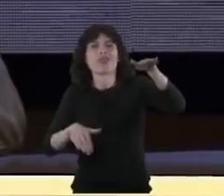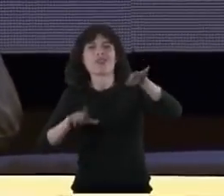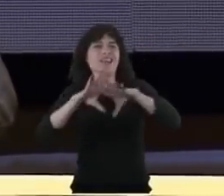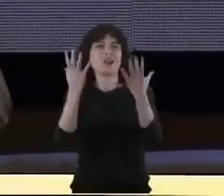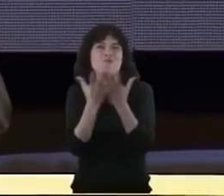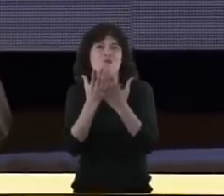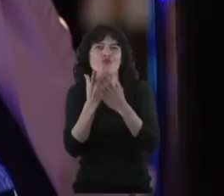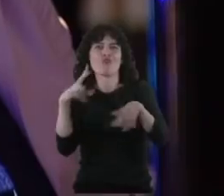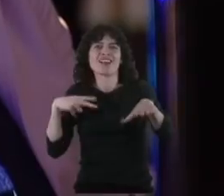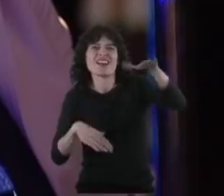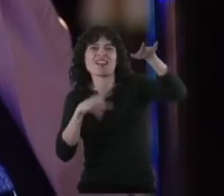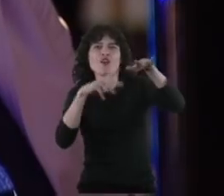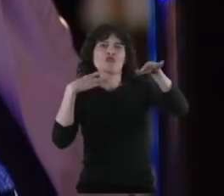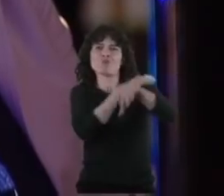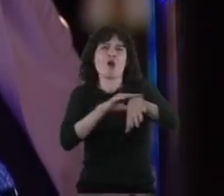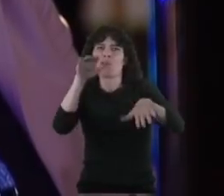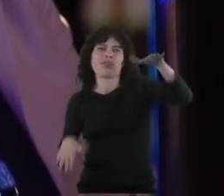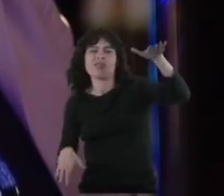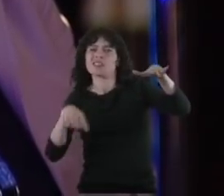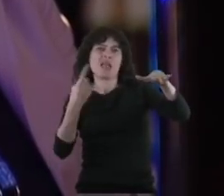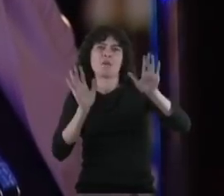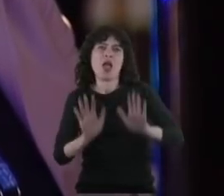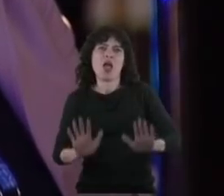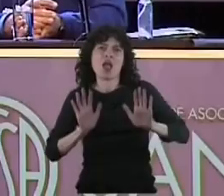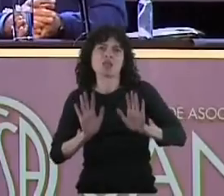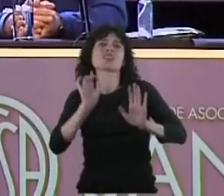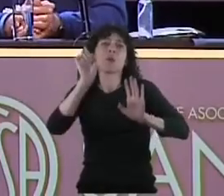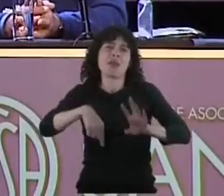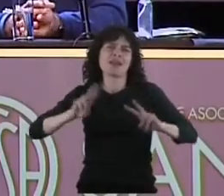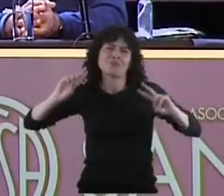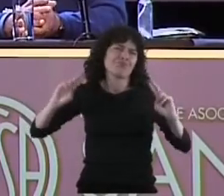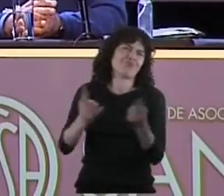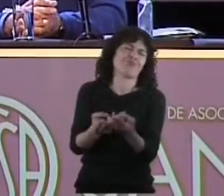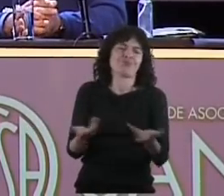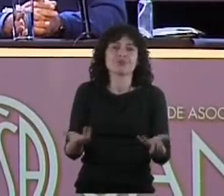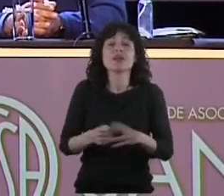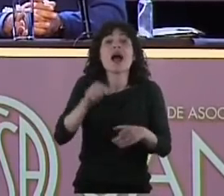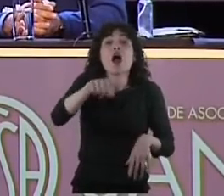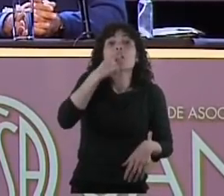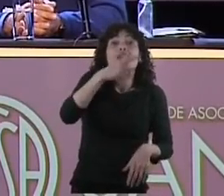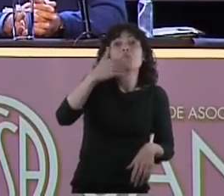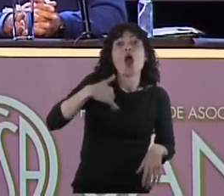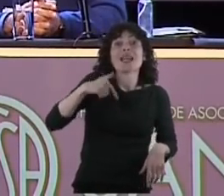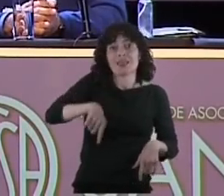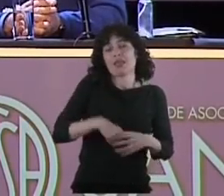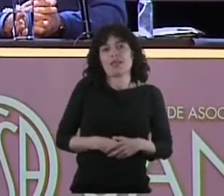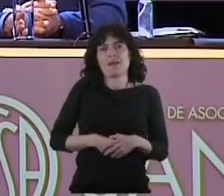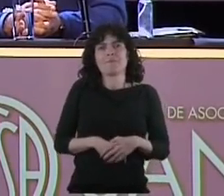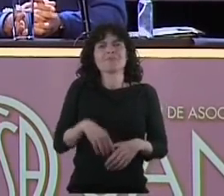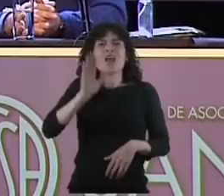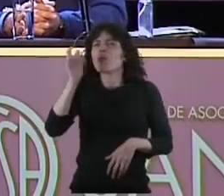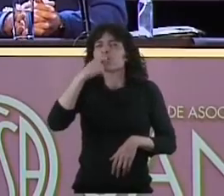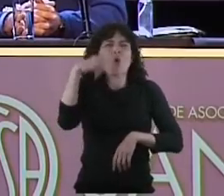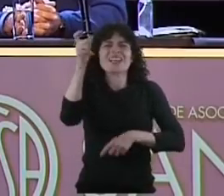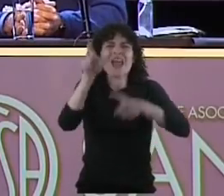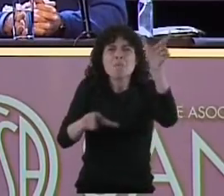mundo existe. Ahora, en la Argentina, no hubo un argentino, no hubo una